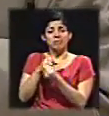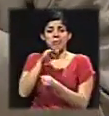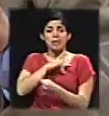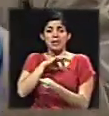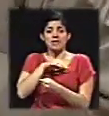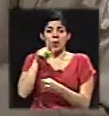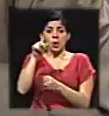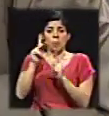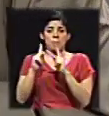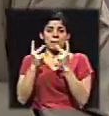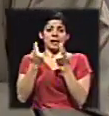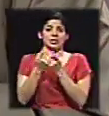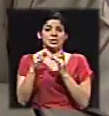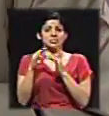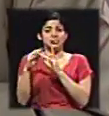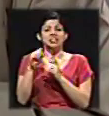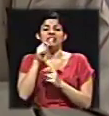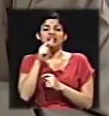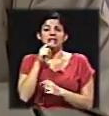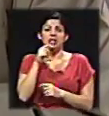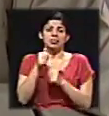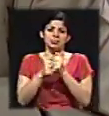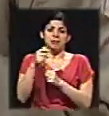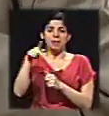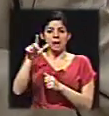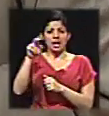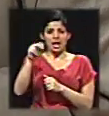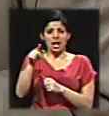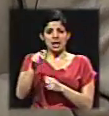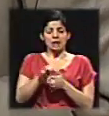candidato, particularmente a Johnny Araya, del Partido de Liberación Nacional.